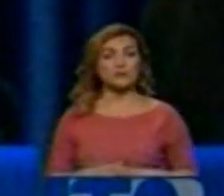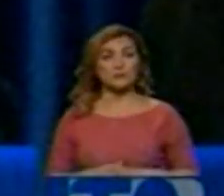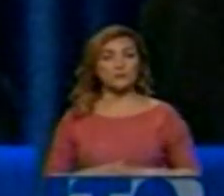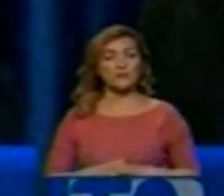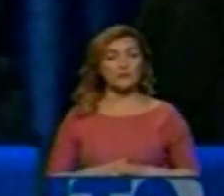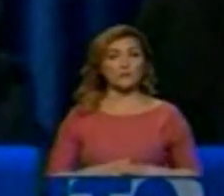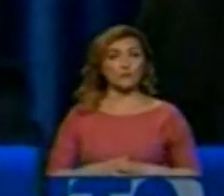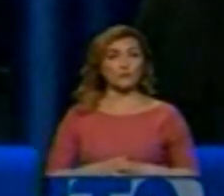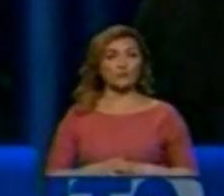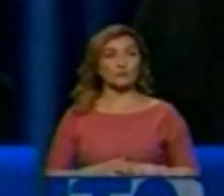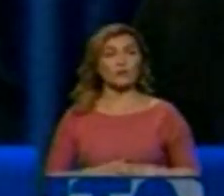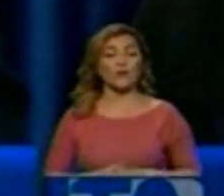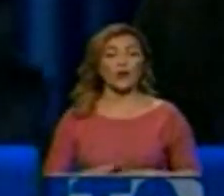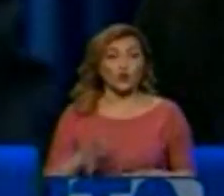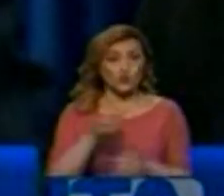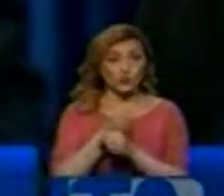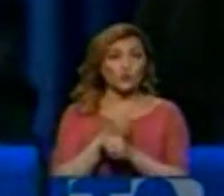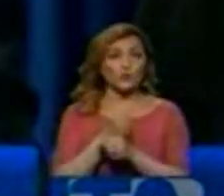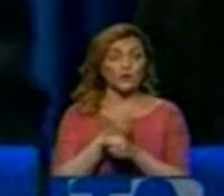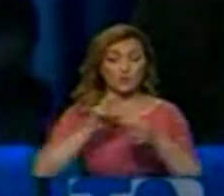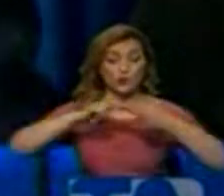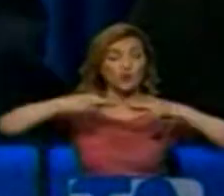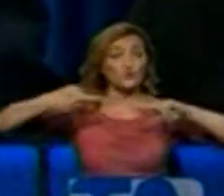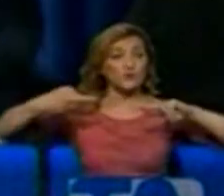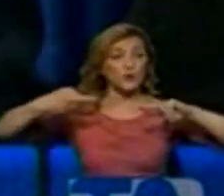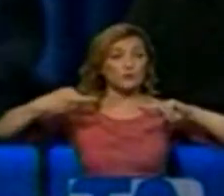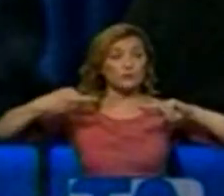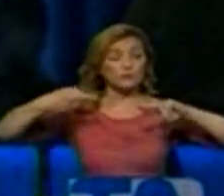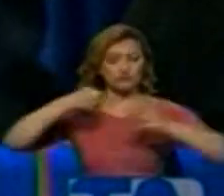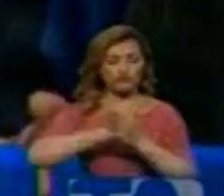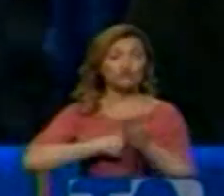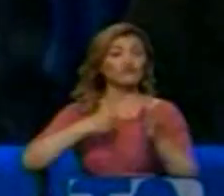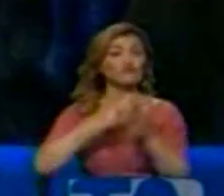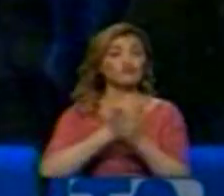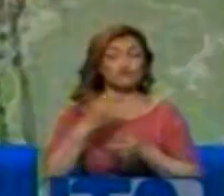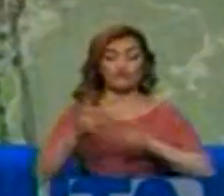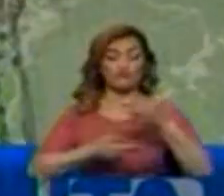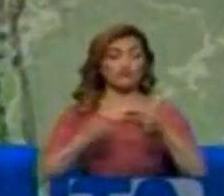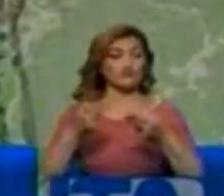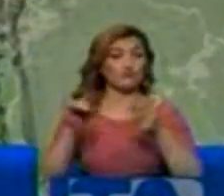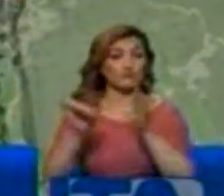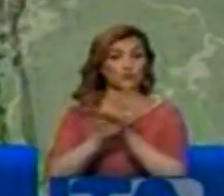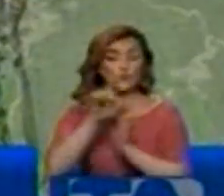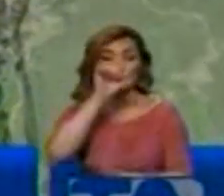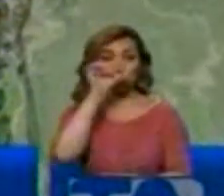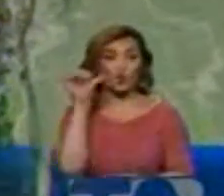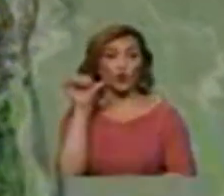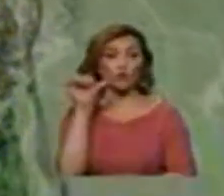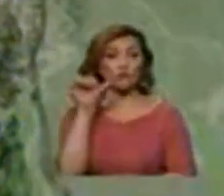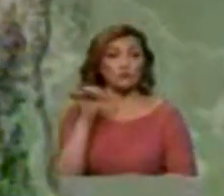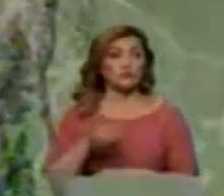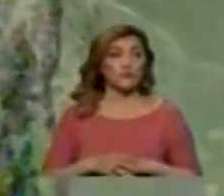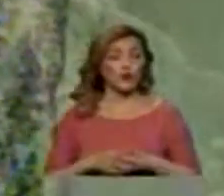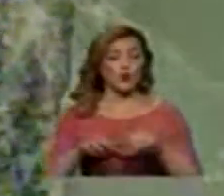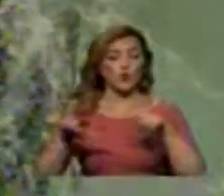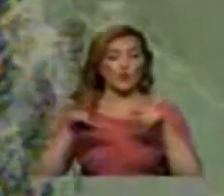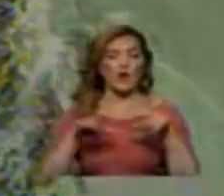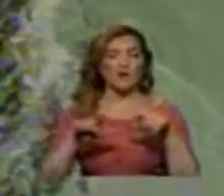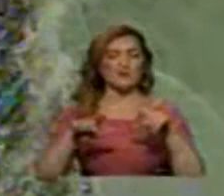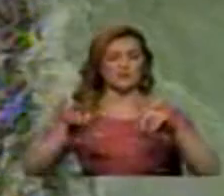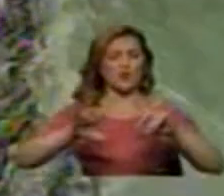común de seguridad regional para combatir el narcotráfico. El triángulo de seguridad